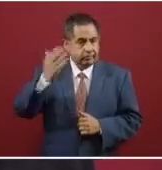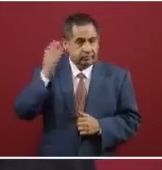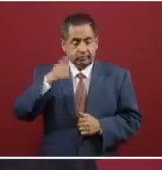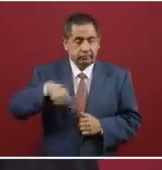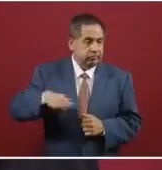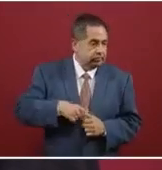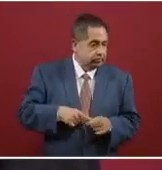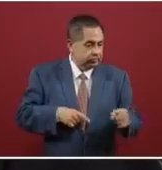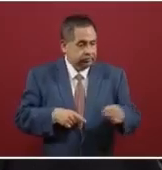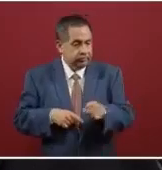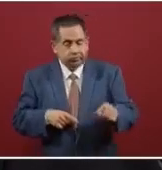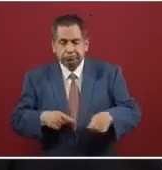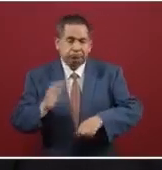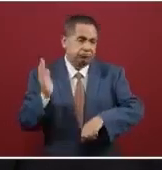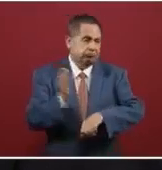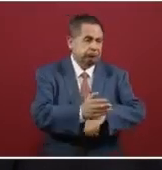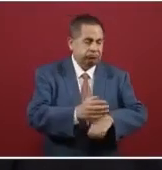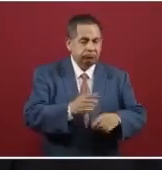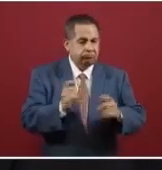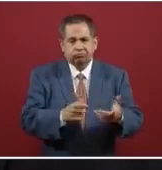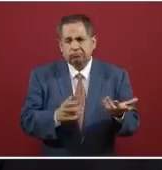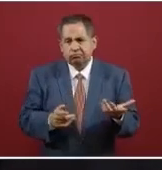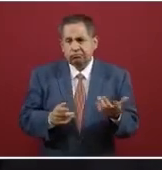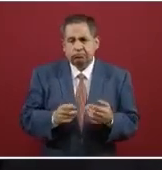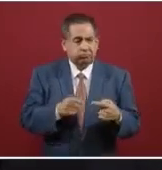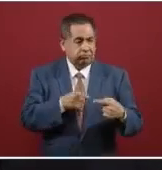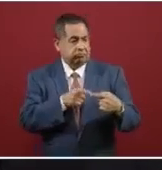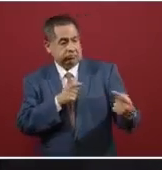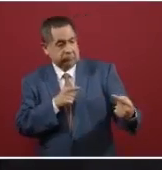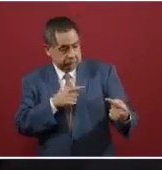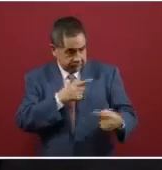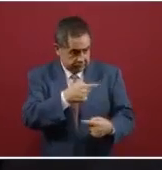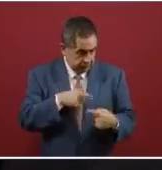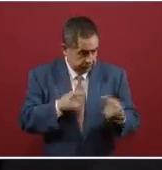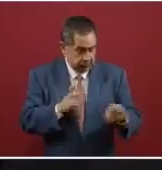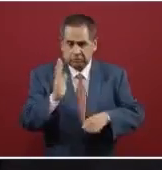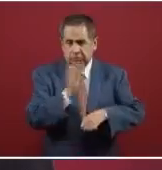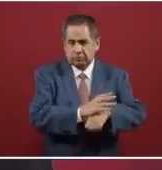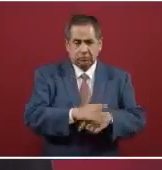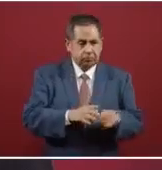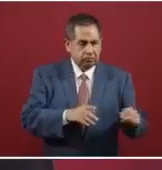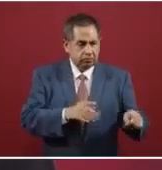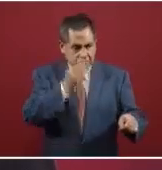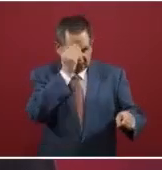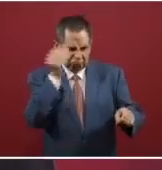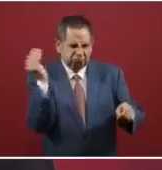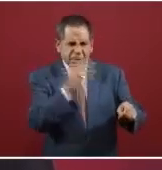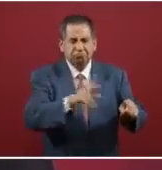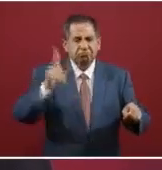castigaba a los adversarios, se fabricaban